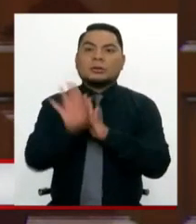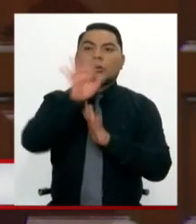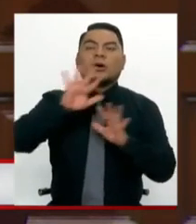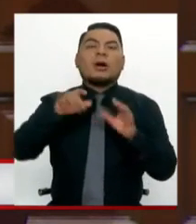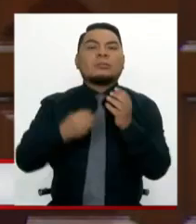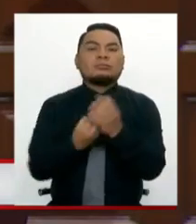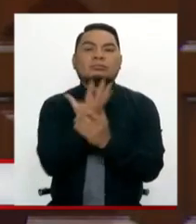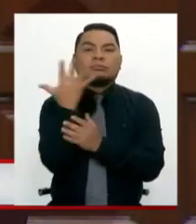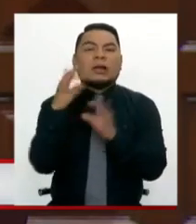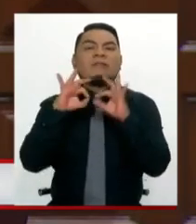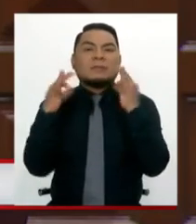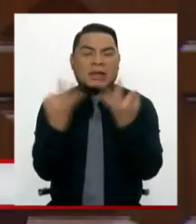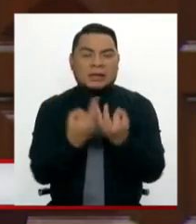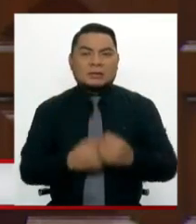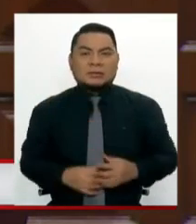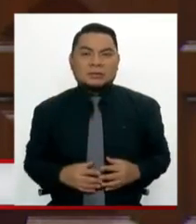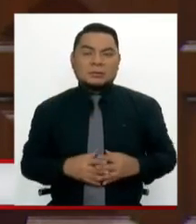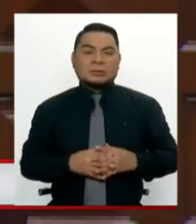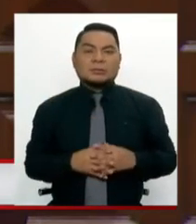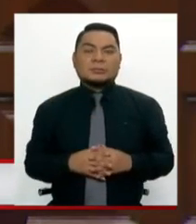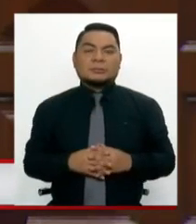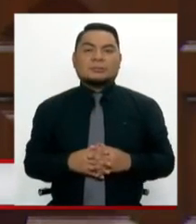familiar.